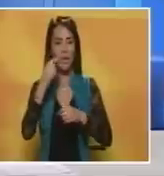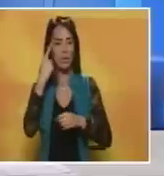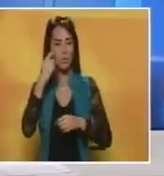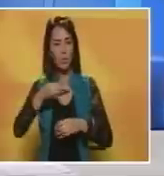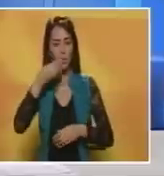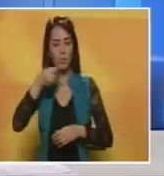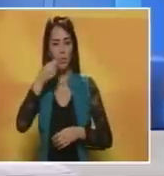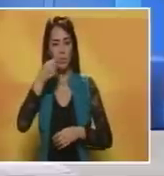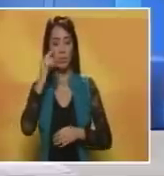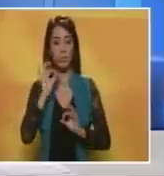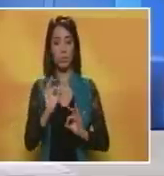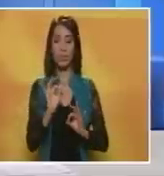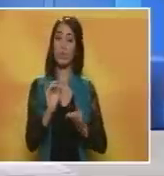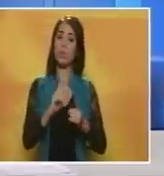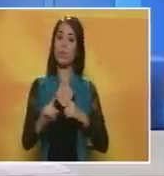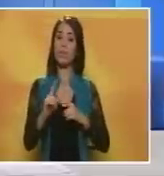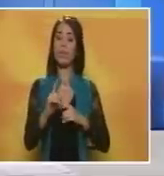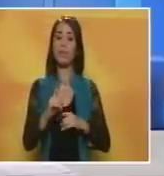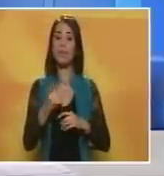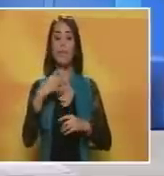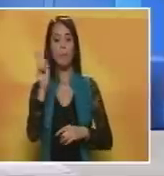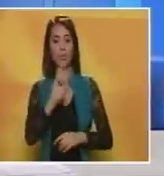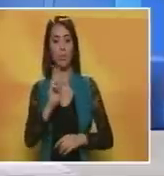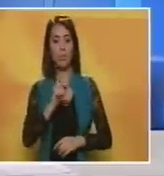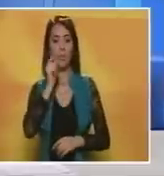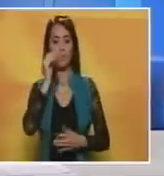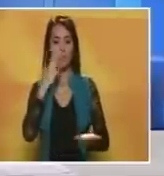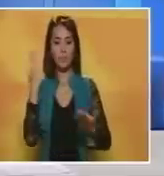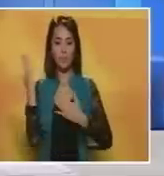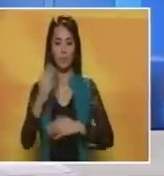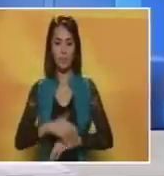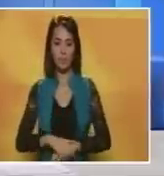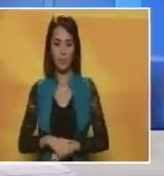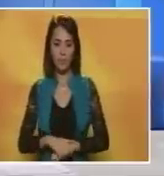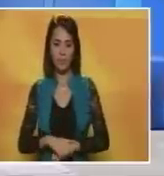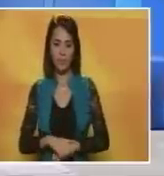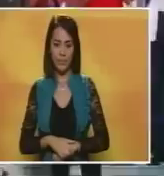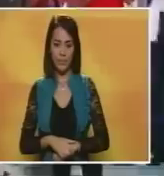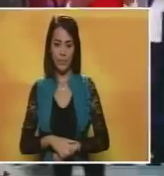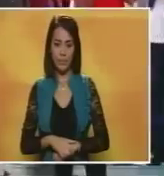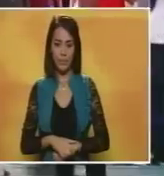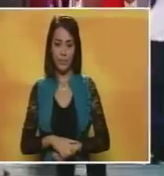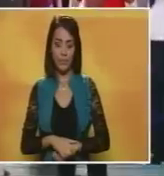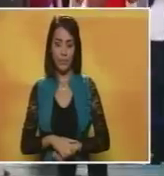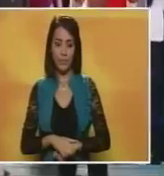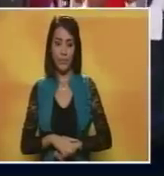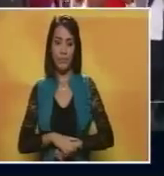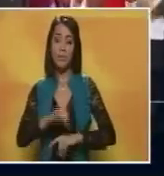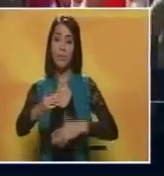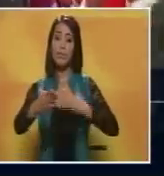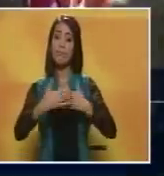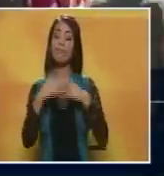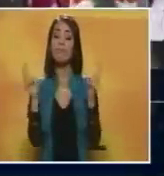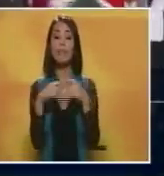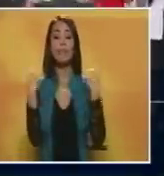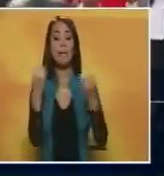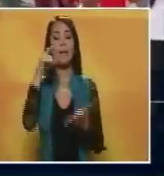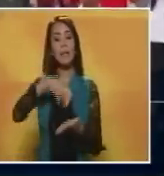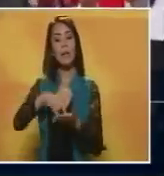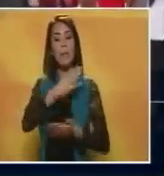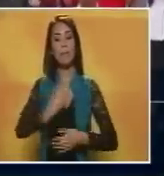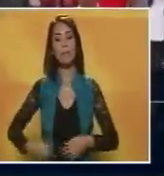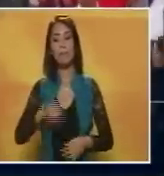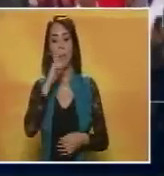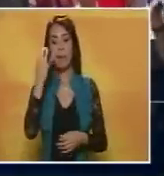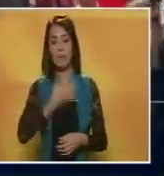cese de operaciones estas transnacionales venezuela nuestro compañero randolph o blanco nos amplía durante su cierre de campaña en carabobo el presidente